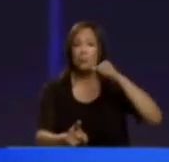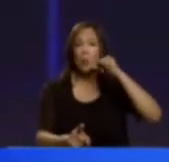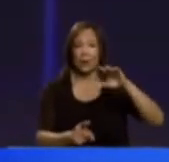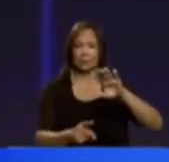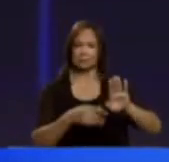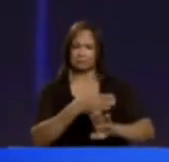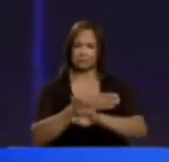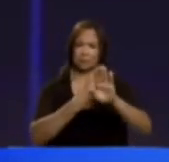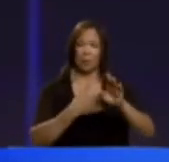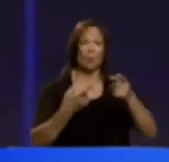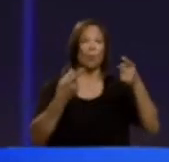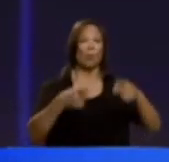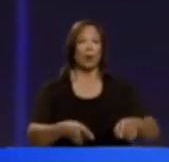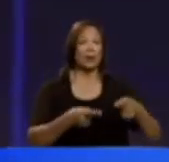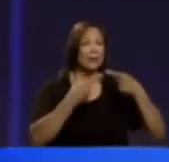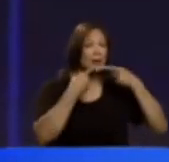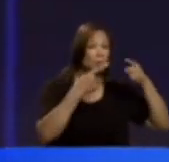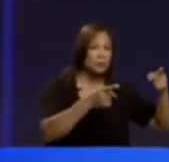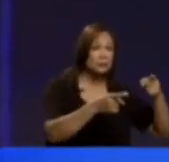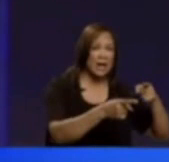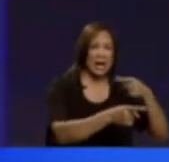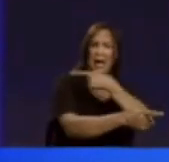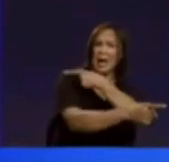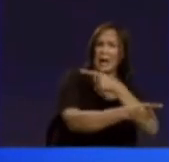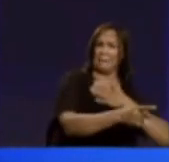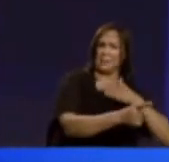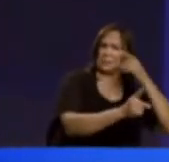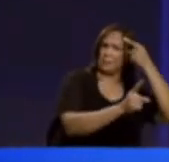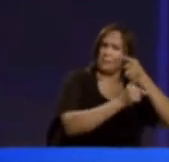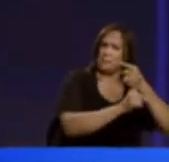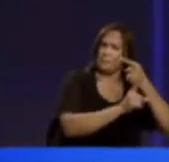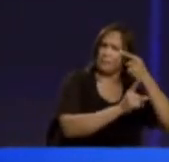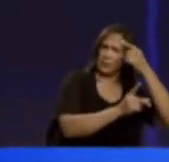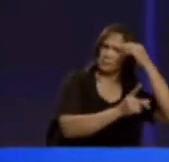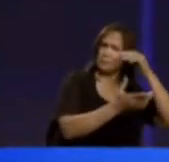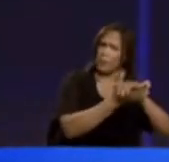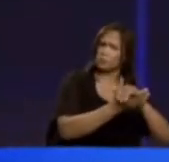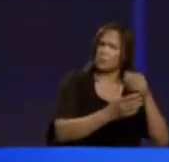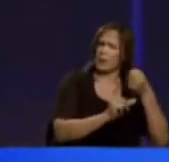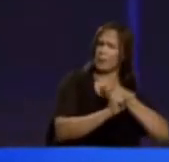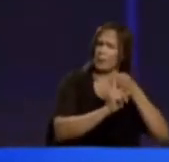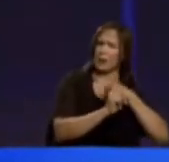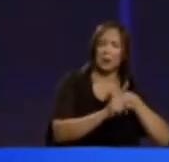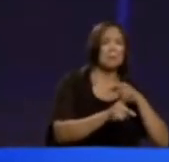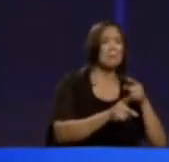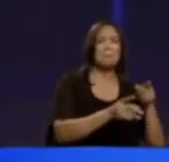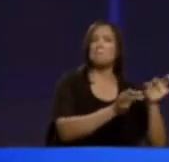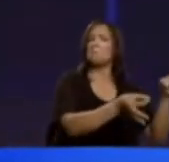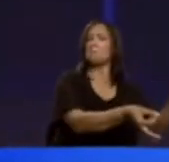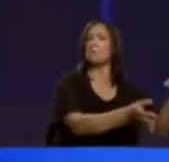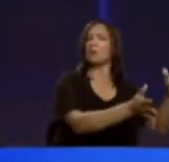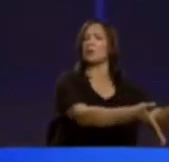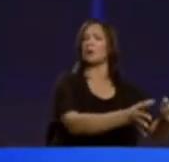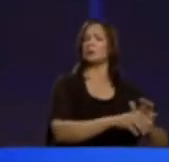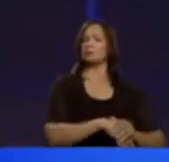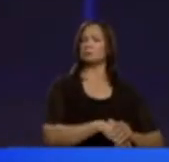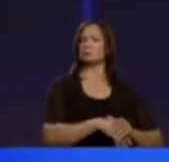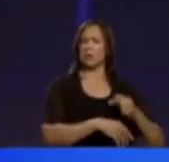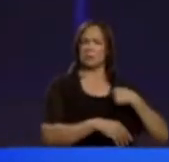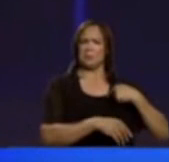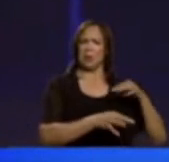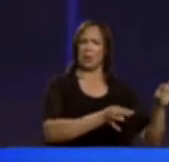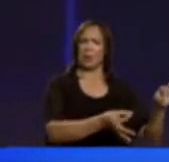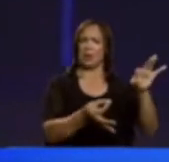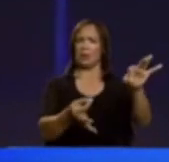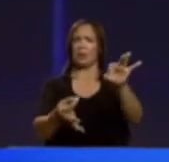protección cuando hacen la denuncia porque muchas veces por ejemplo cuando se hace la denuncia ponen la querella ella misma